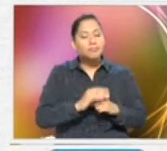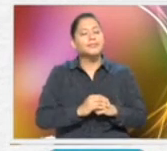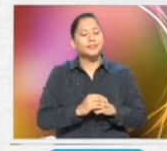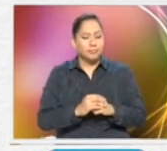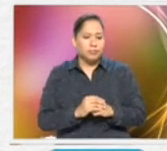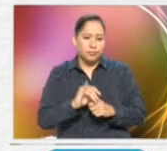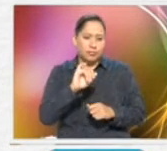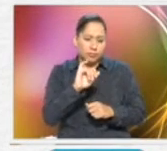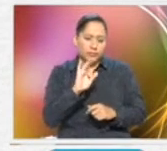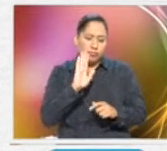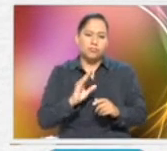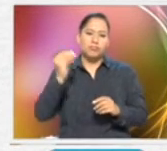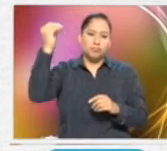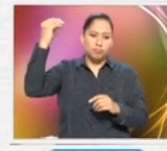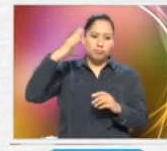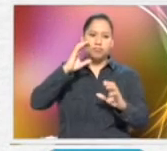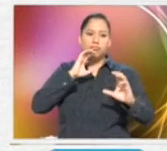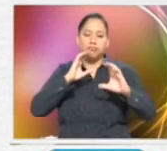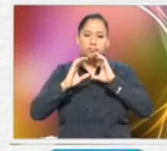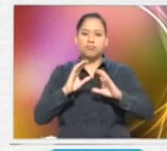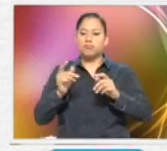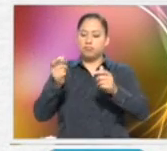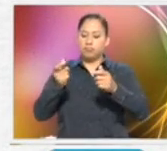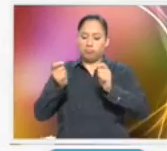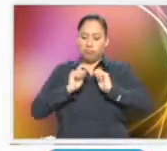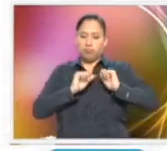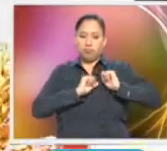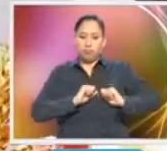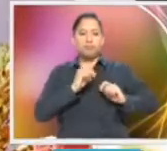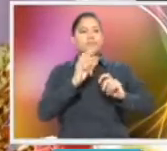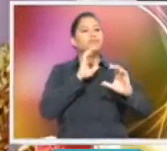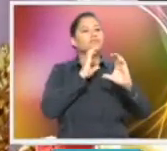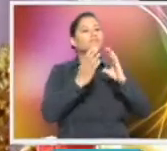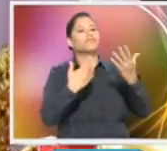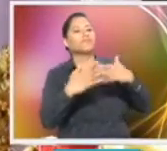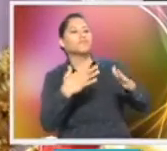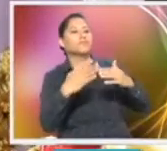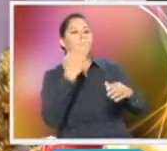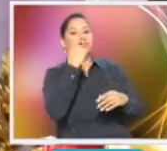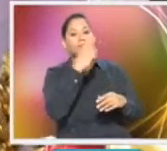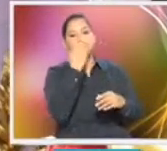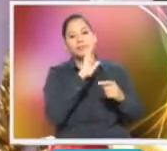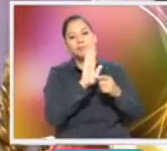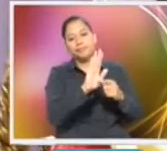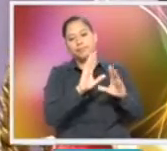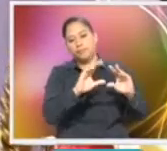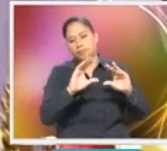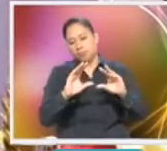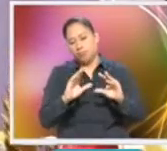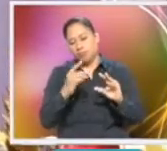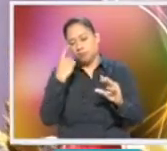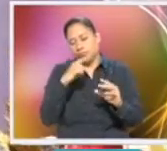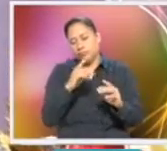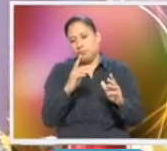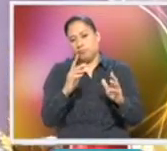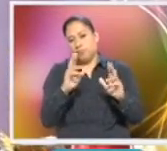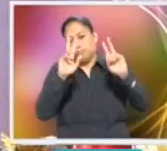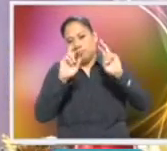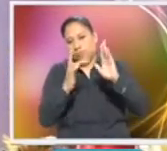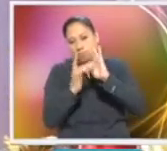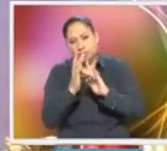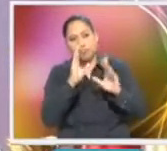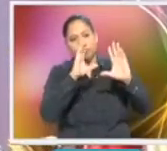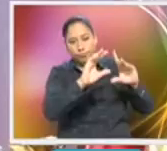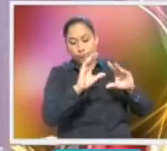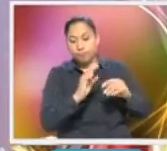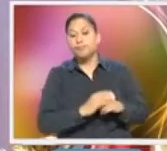realidad el poder de la comunicación? Claro. Eso es lo interesante, y comunicar para evangelizar. Sí, claro. Es decir, para dar